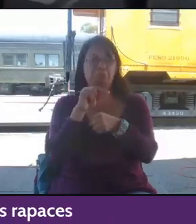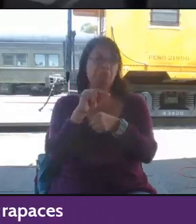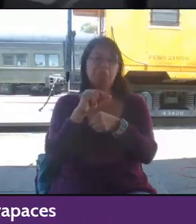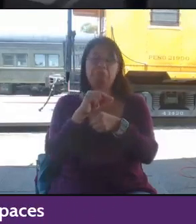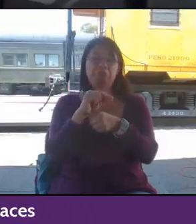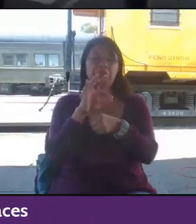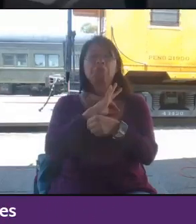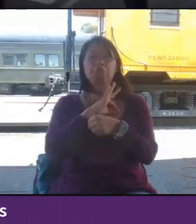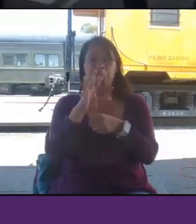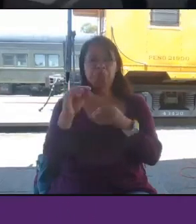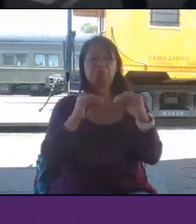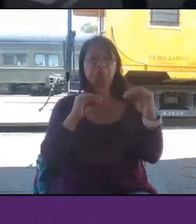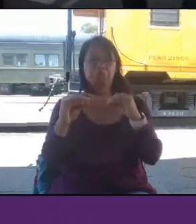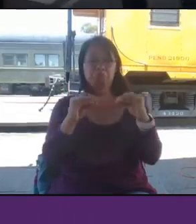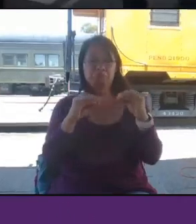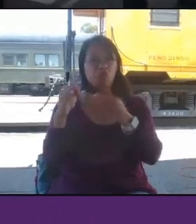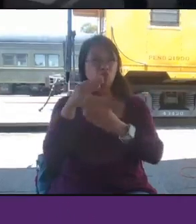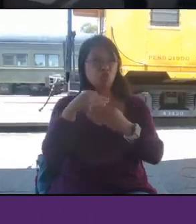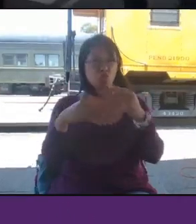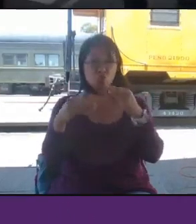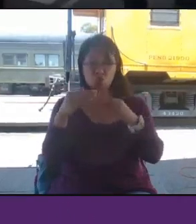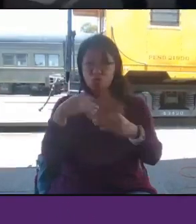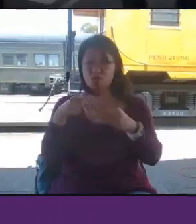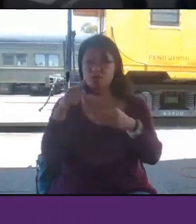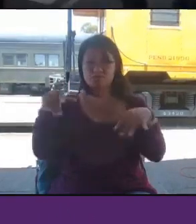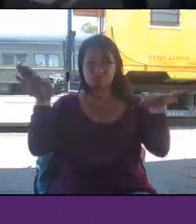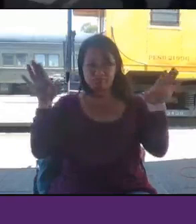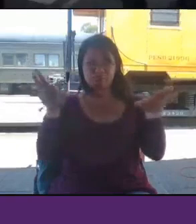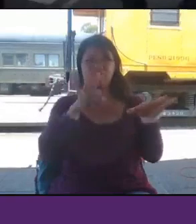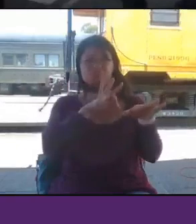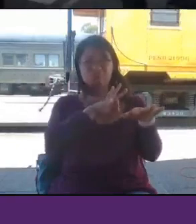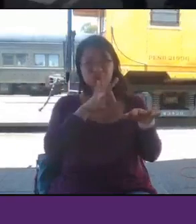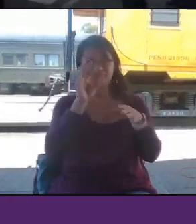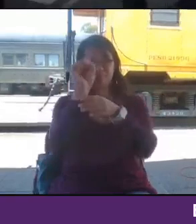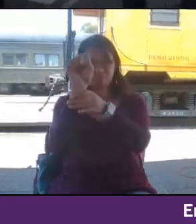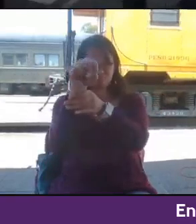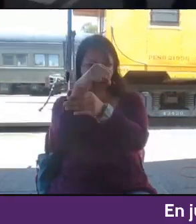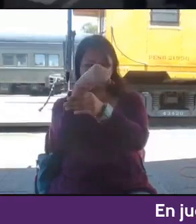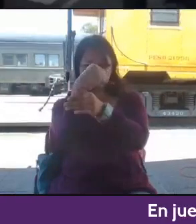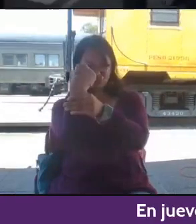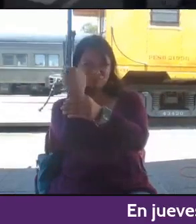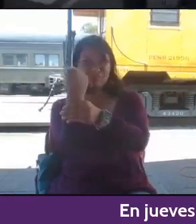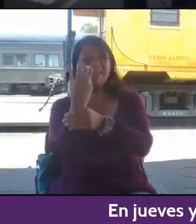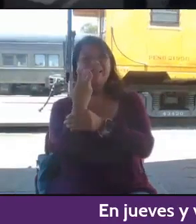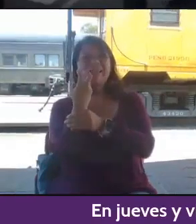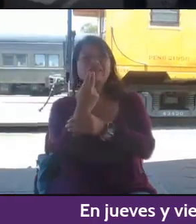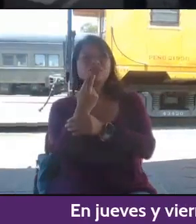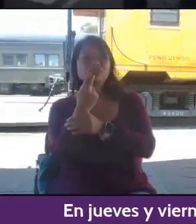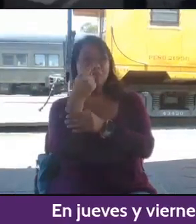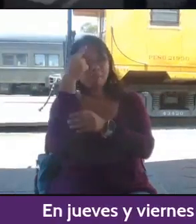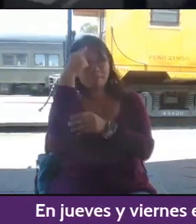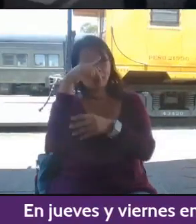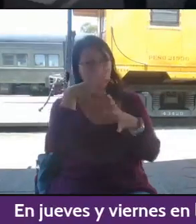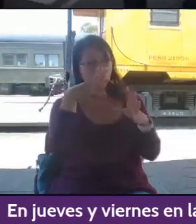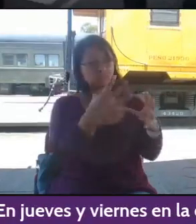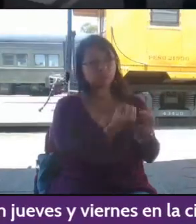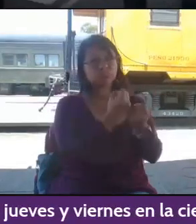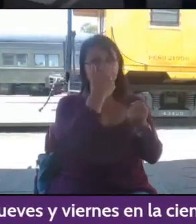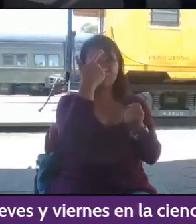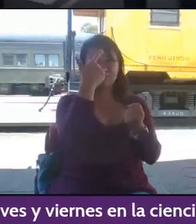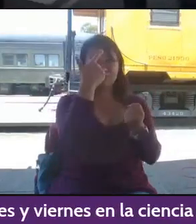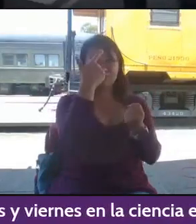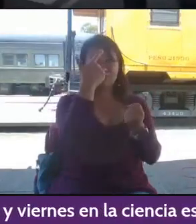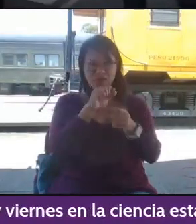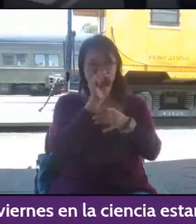las aves pueden girar bastante la cabeza. Y en el caso de esta les funciona también para cazar en la noche. Ya que si escuchan un ruidito para atrás, en